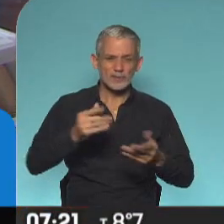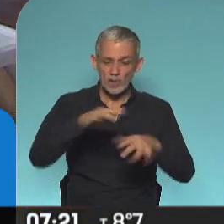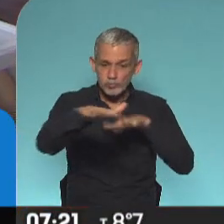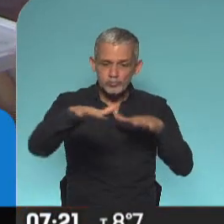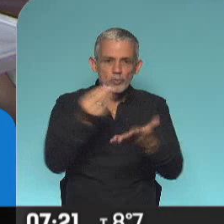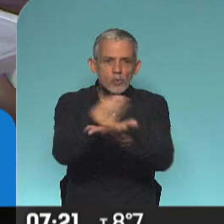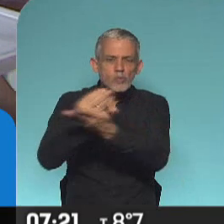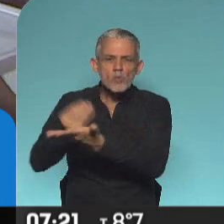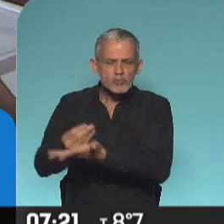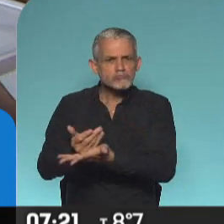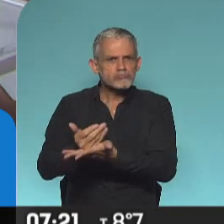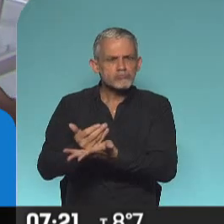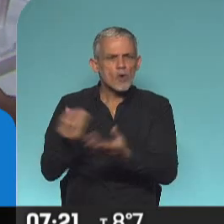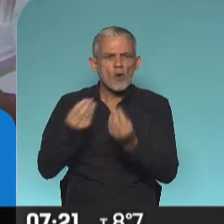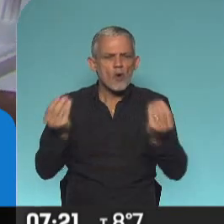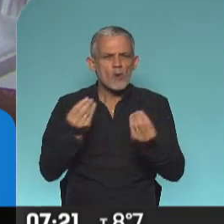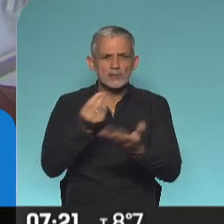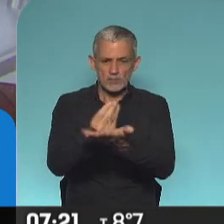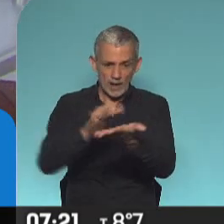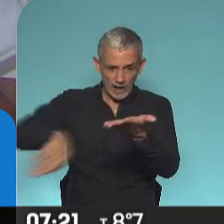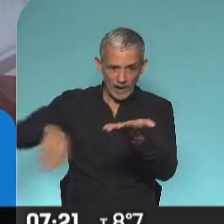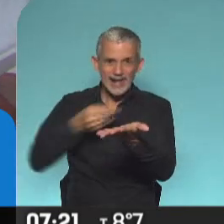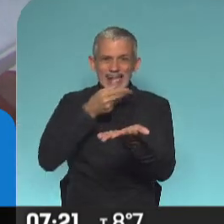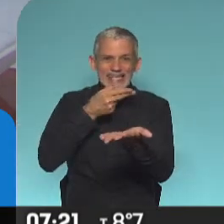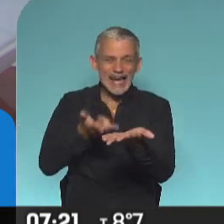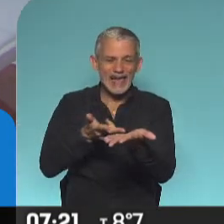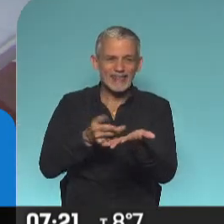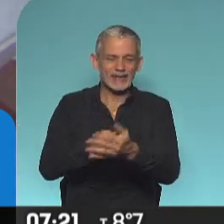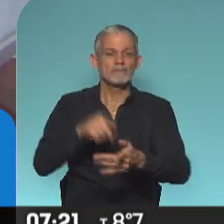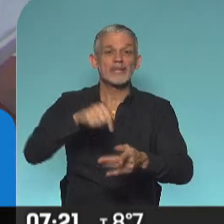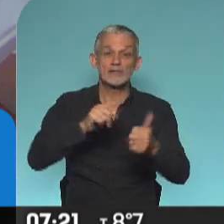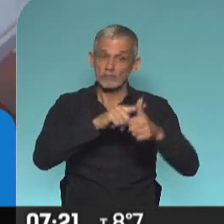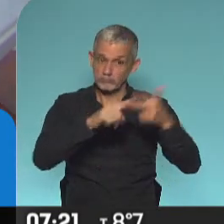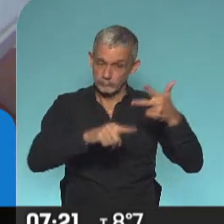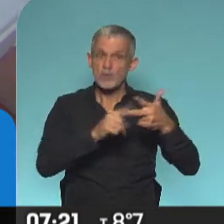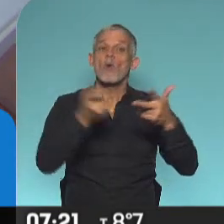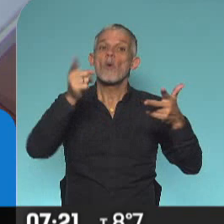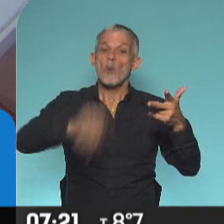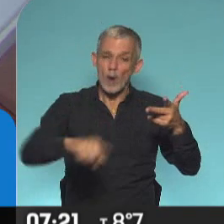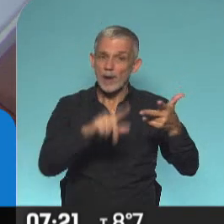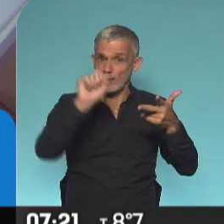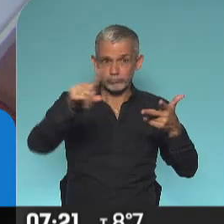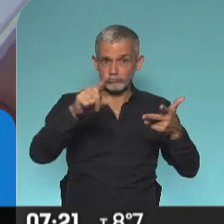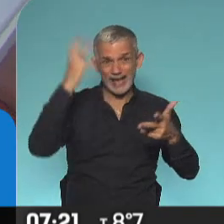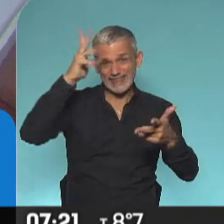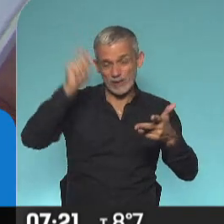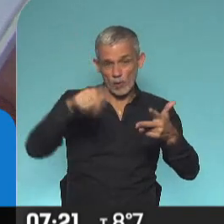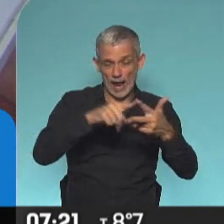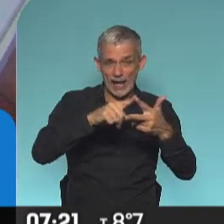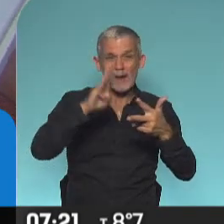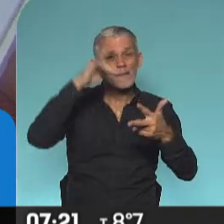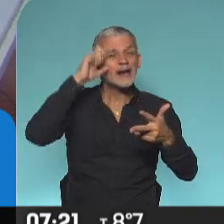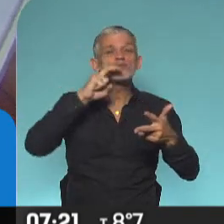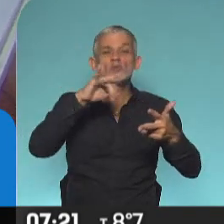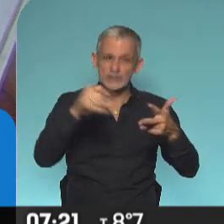directamente en este caso. Claro, pero ahora lo que se resolvió fue que Bruglia volviese a su tribunal oral, que